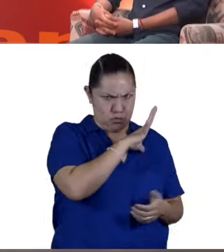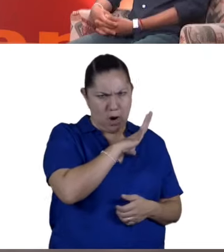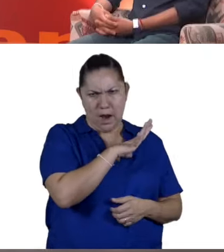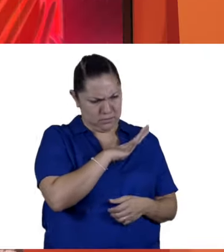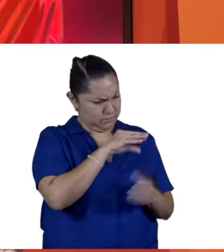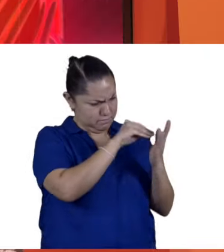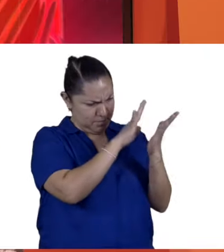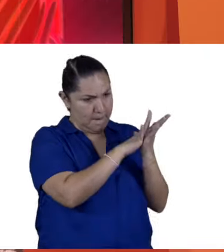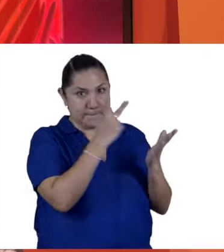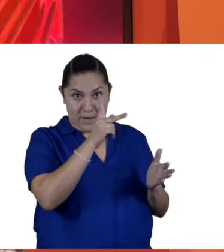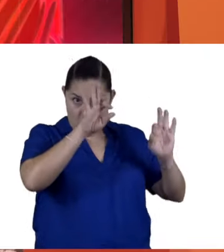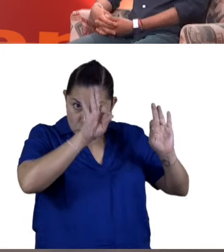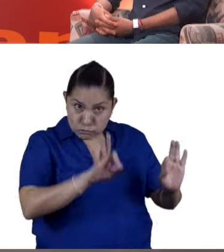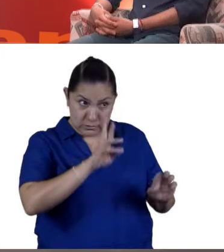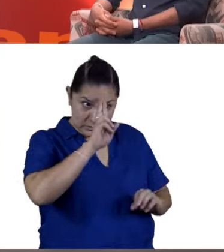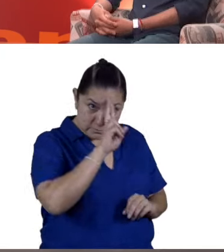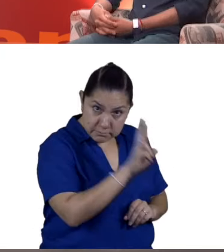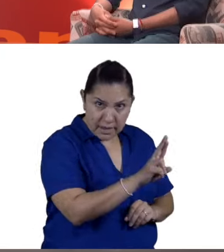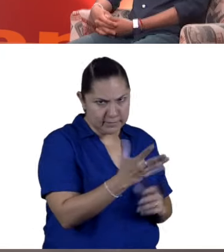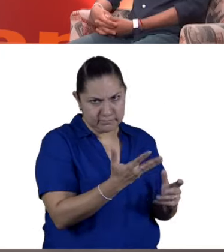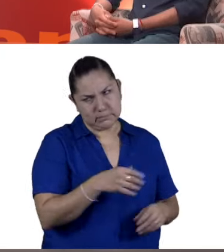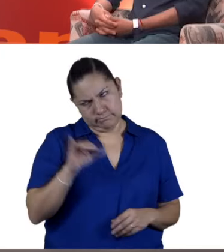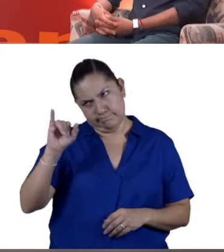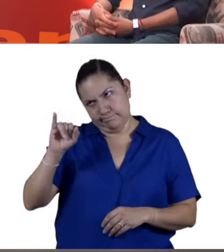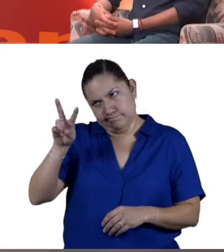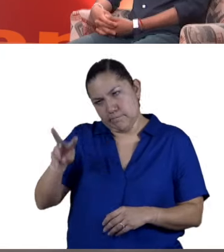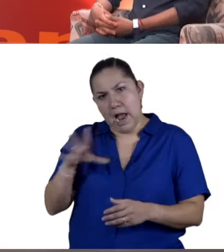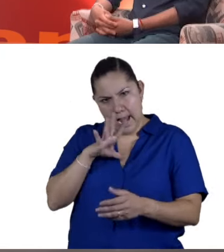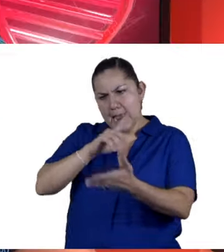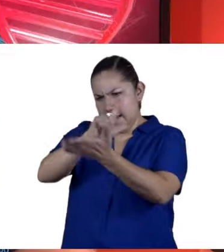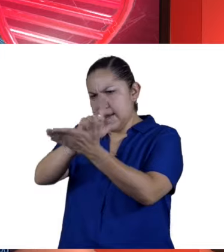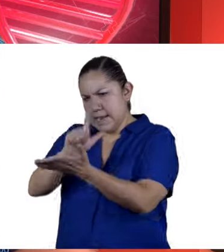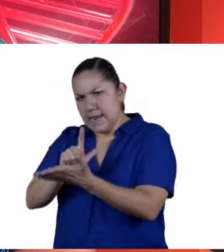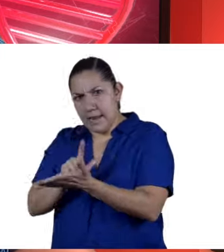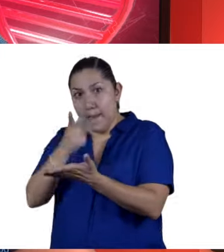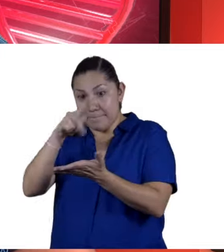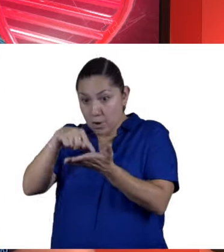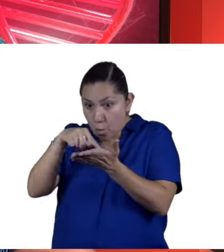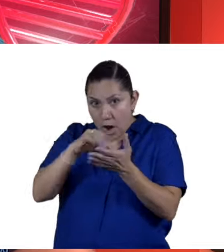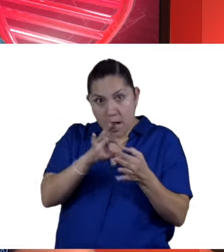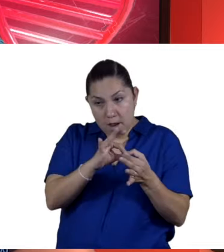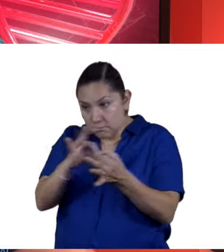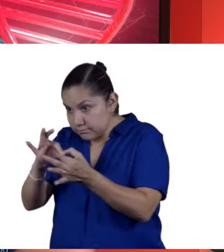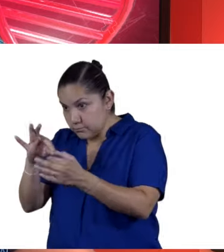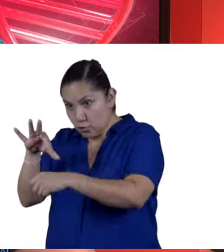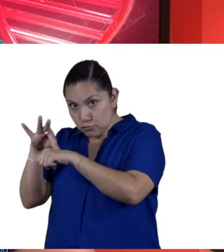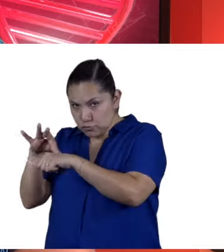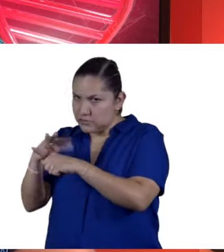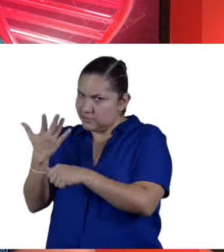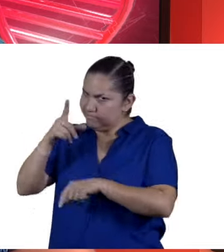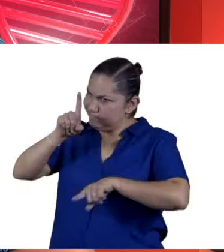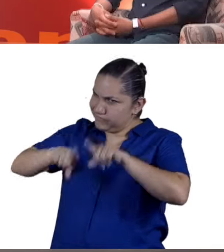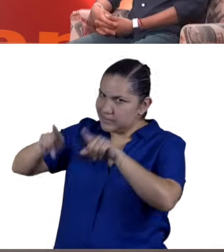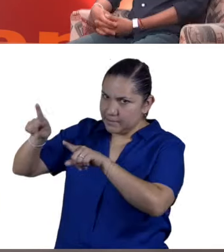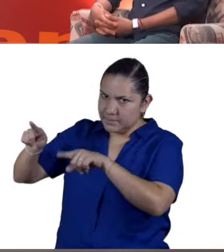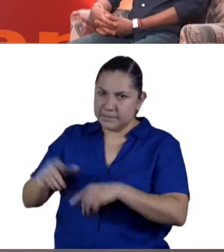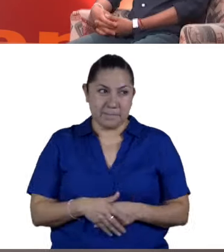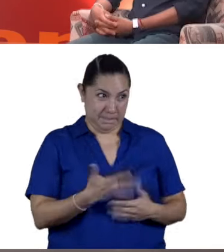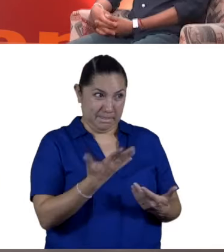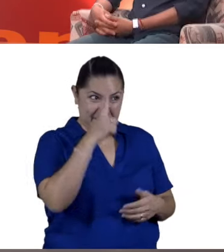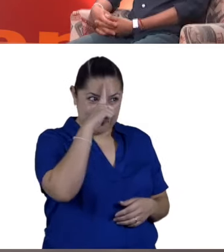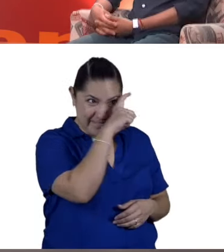que se les dé el lugar que debe de tener también. Sí, el que haya leyes es una cosa, pero el que se aplique también es otra Y todavía está costando mucho trabajo,